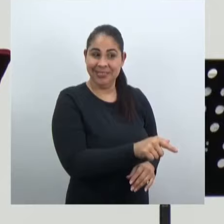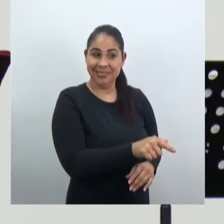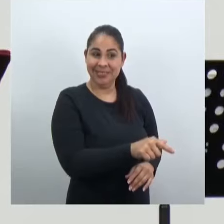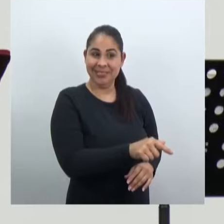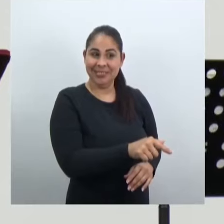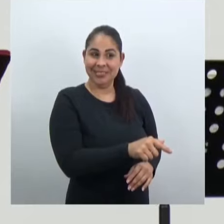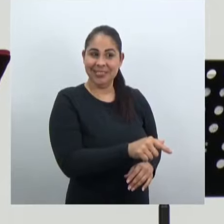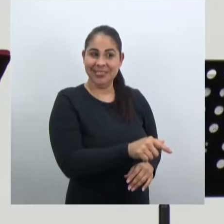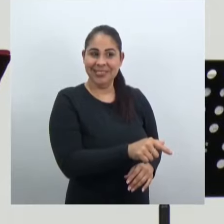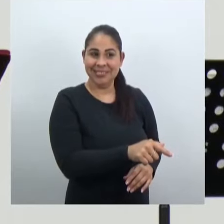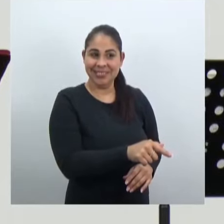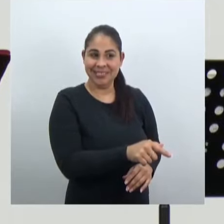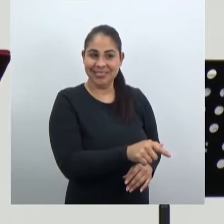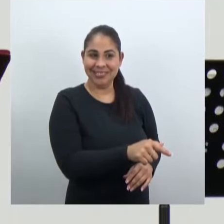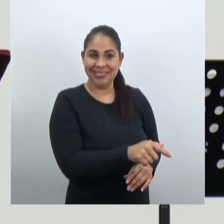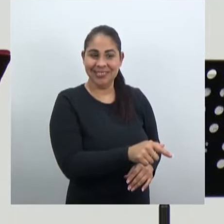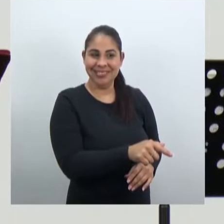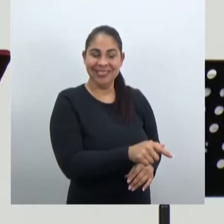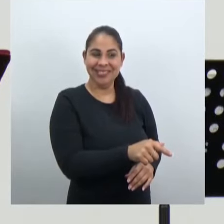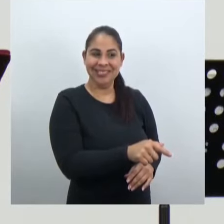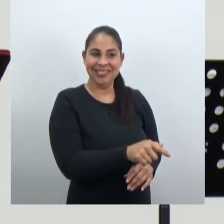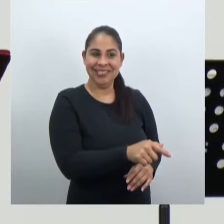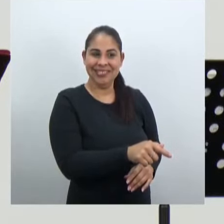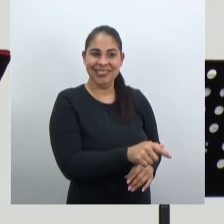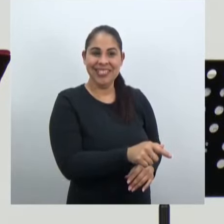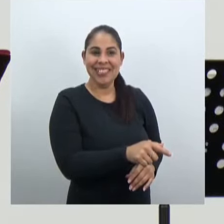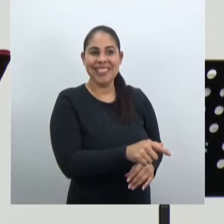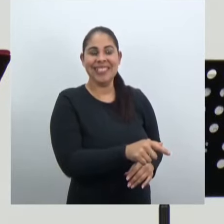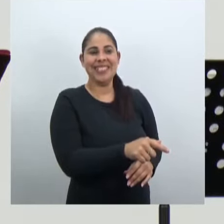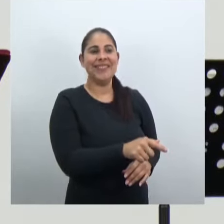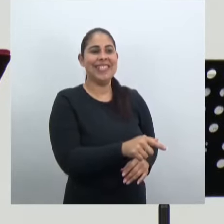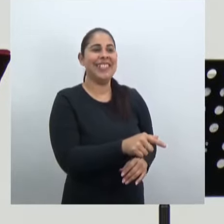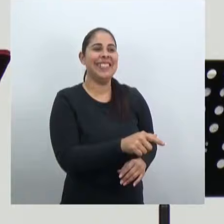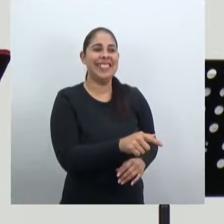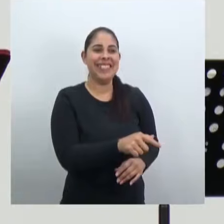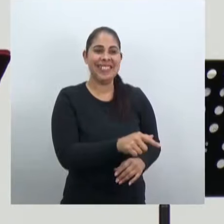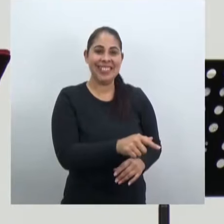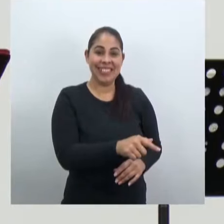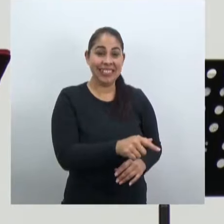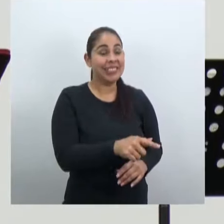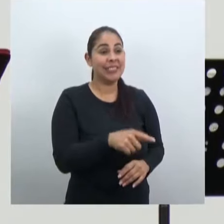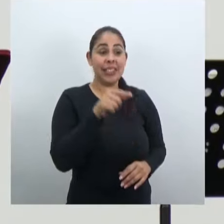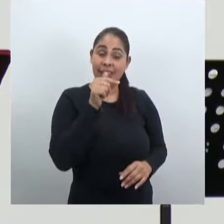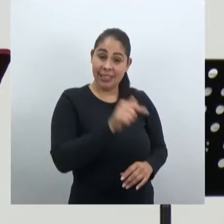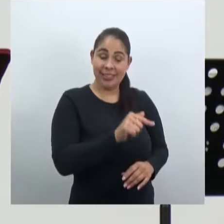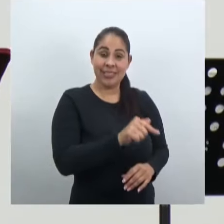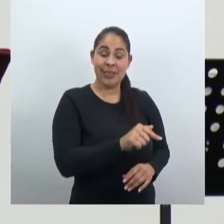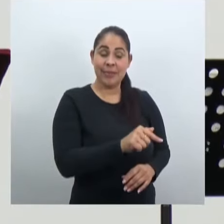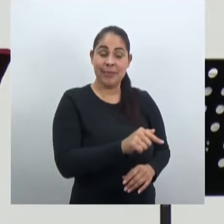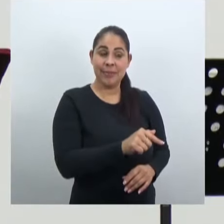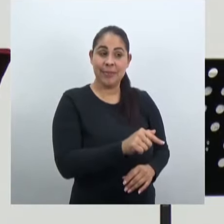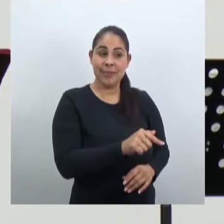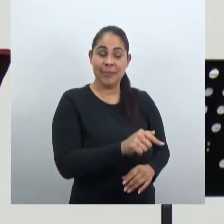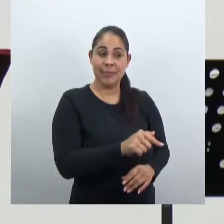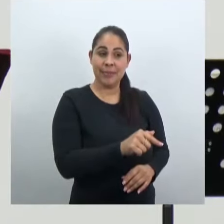La reina de la noche, los camellos del barrio. ¿A que sí? ¿Ah?